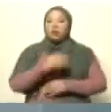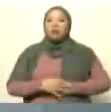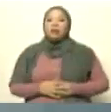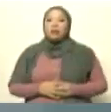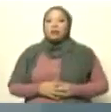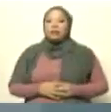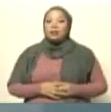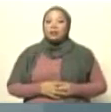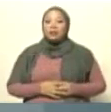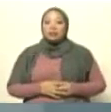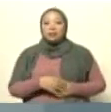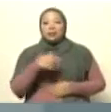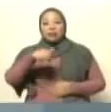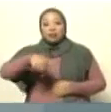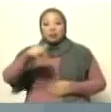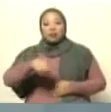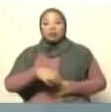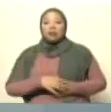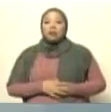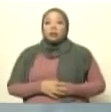Comandante Chávez, recuerden que